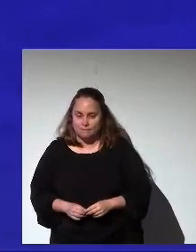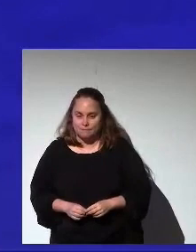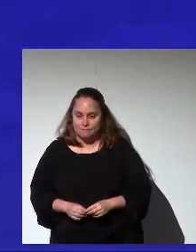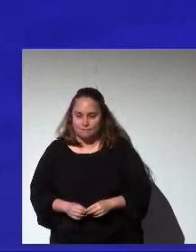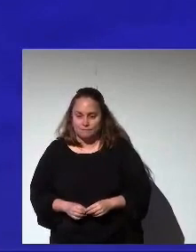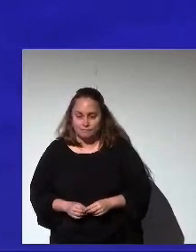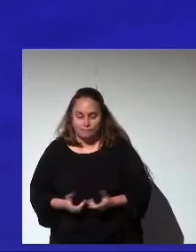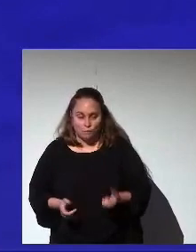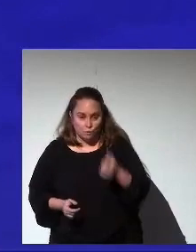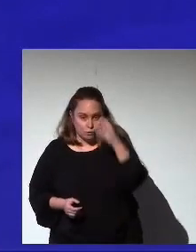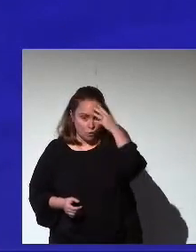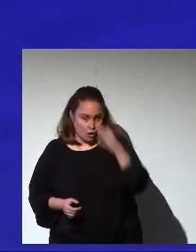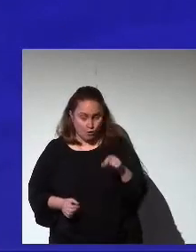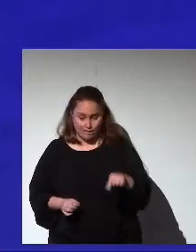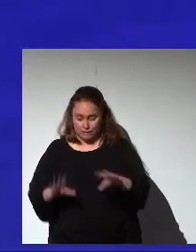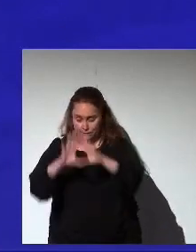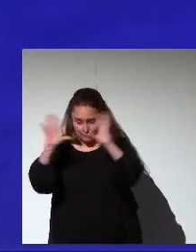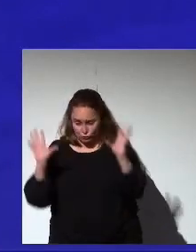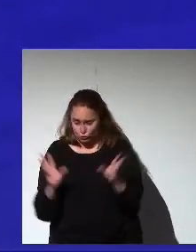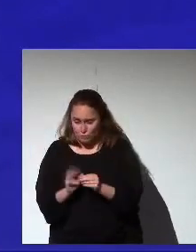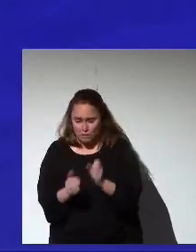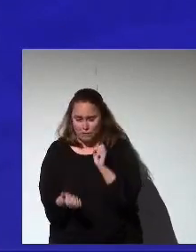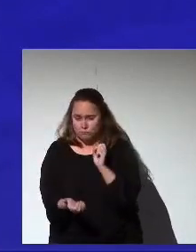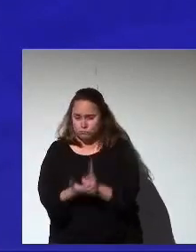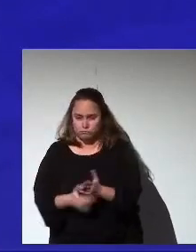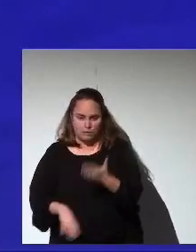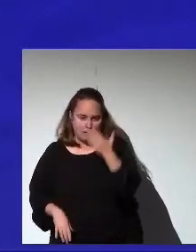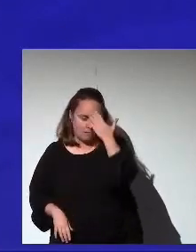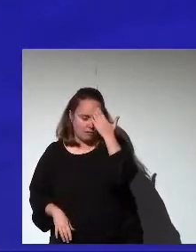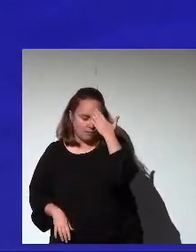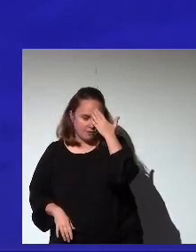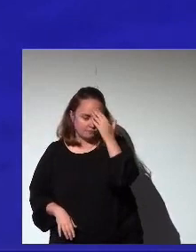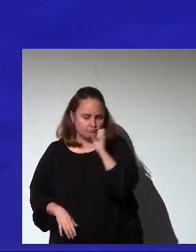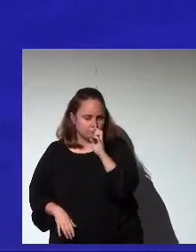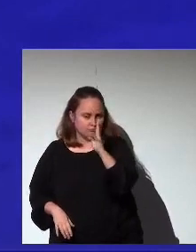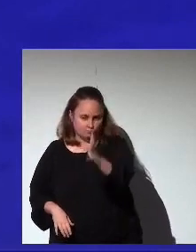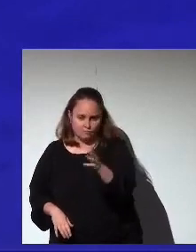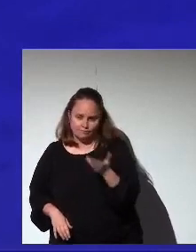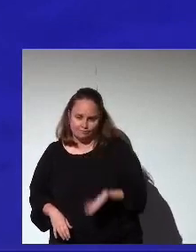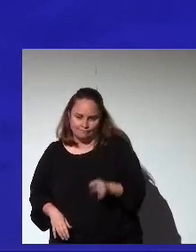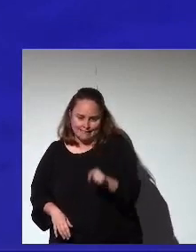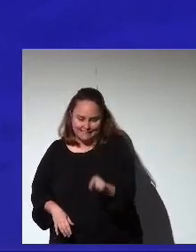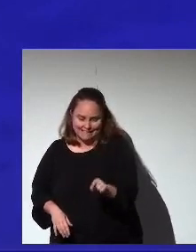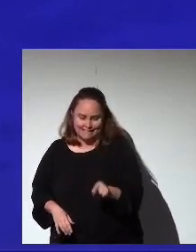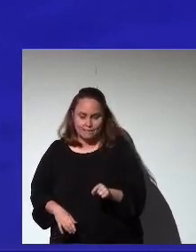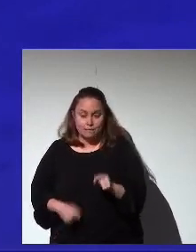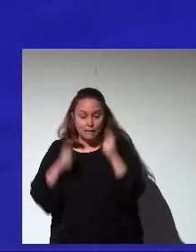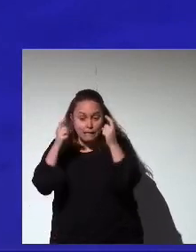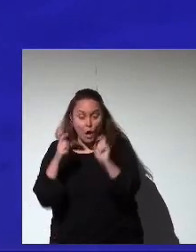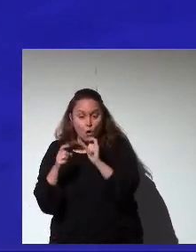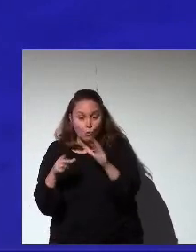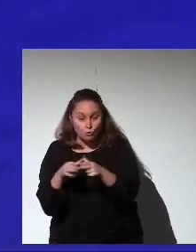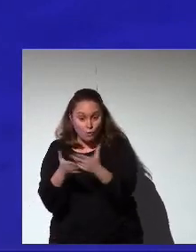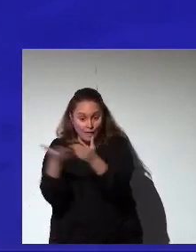fondo, ese es el gran reto de los próximos años, ¿no? Intentar que esa